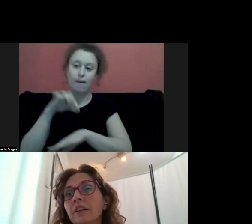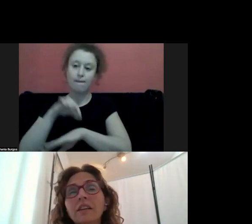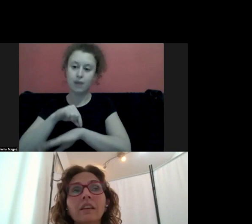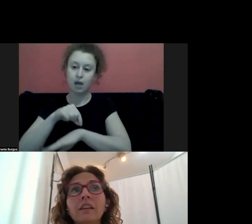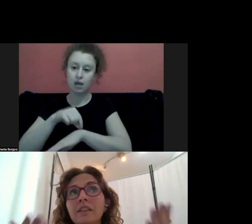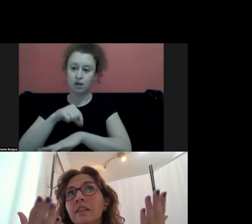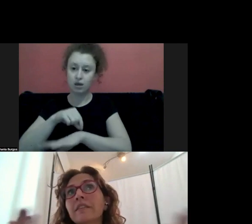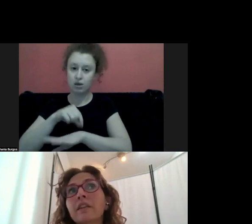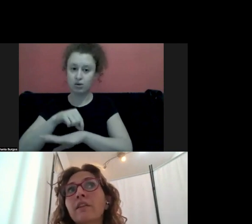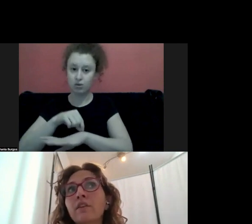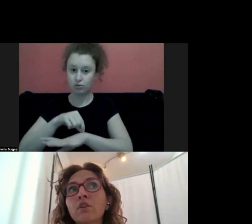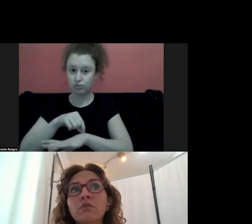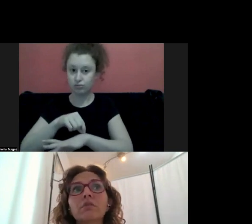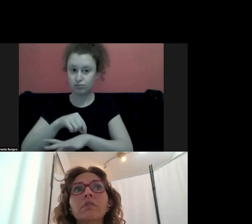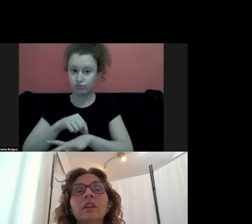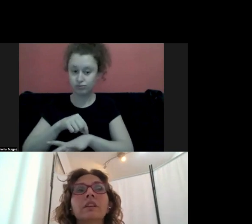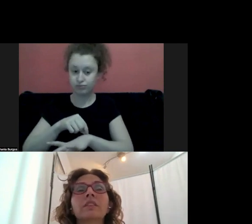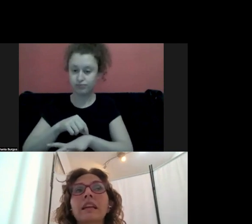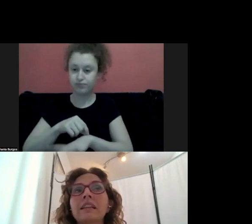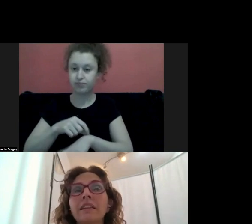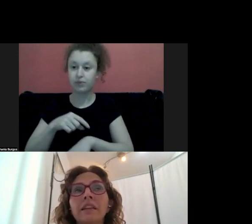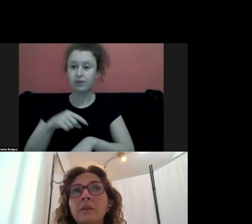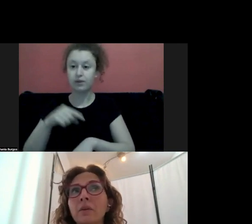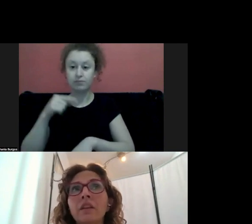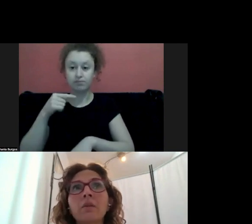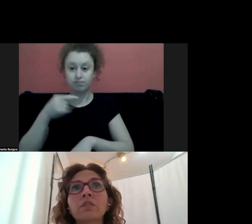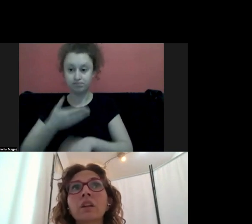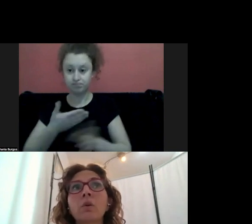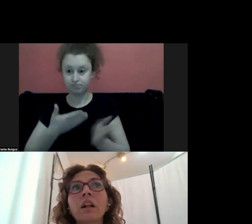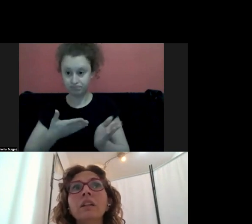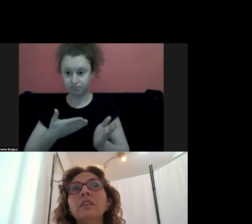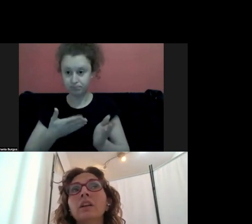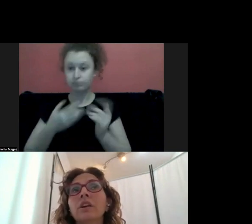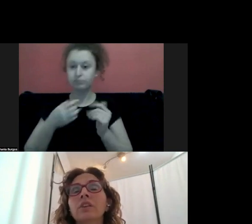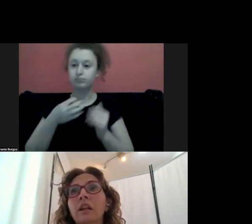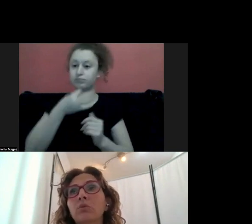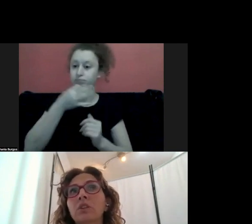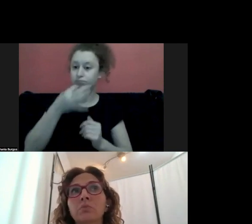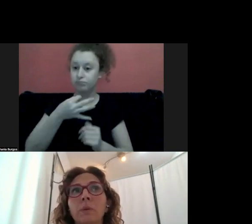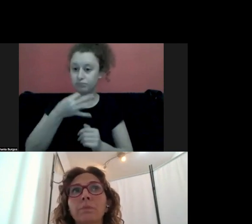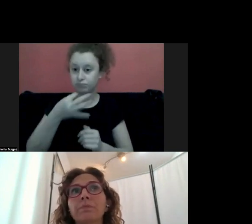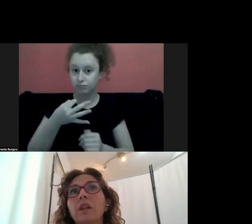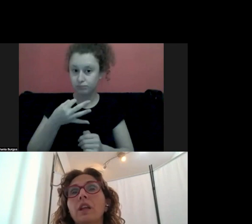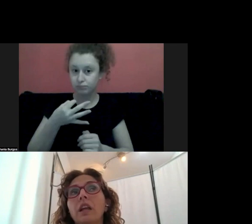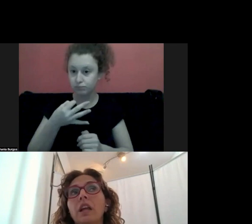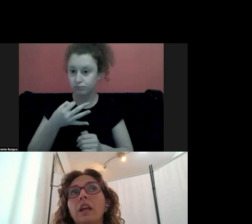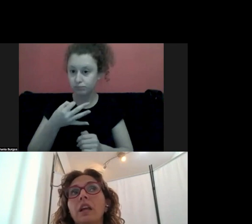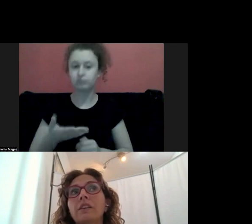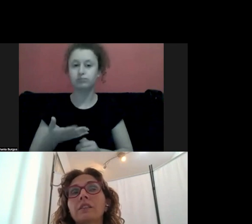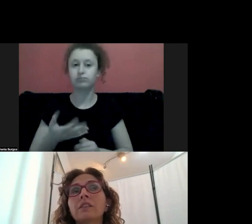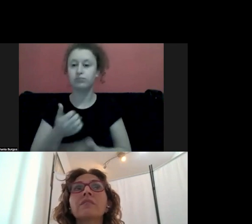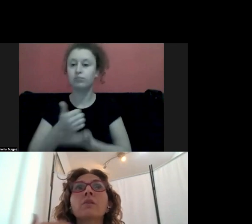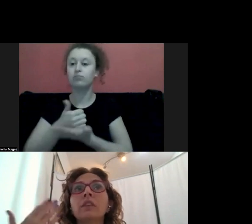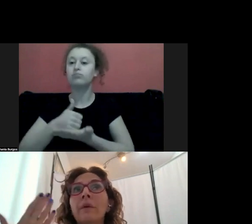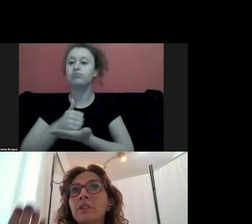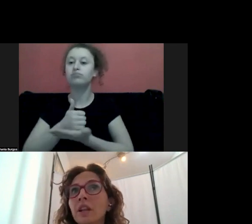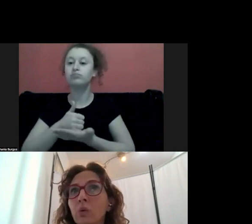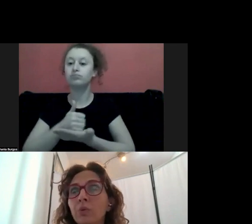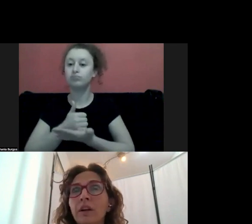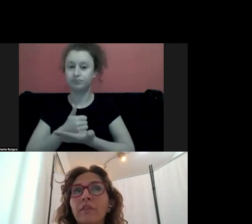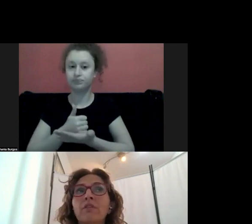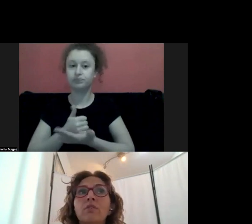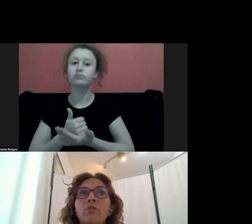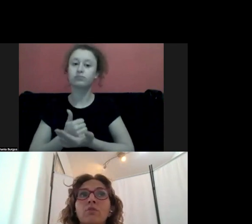veis aquí es la definición extraída del DSM-5 tal cual de lo que es el autismo. Estas dificultades en